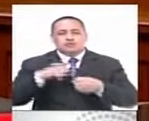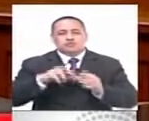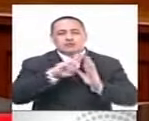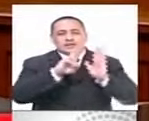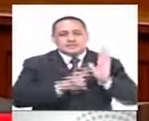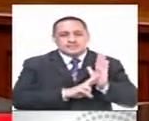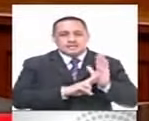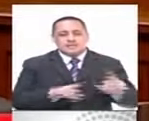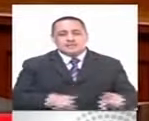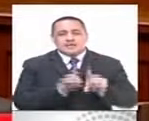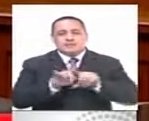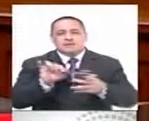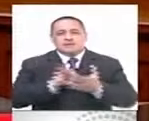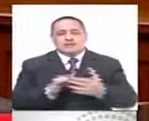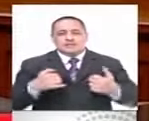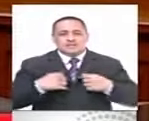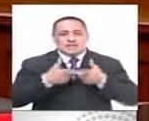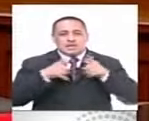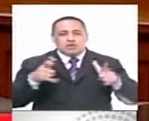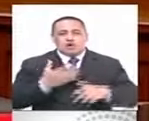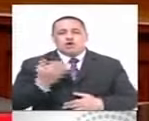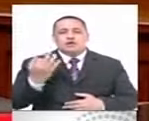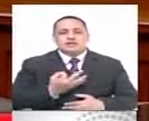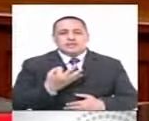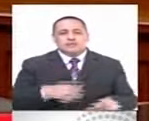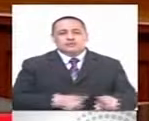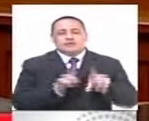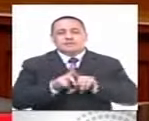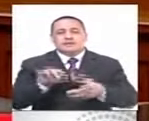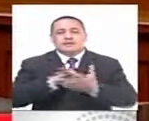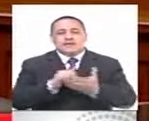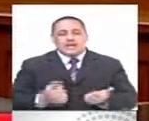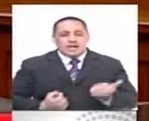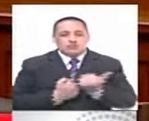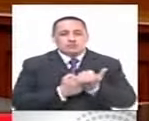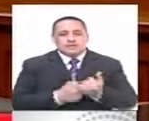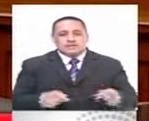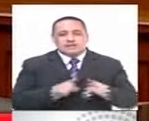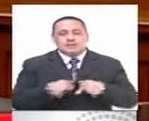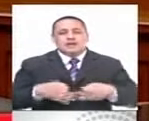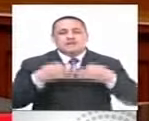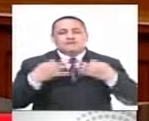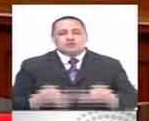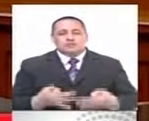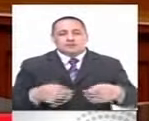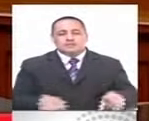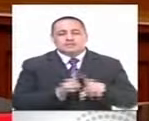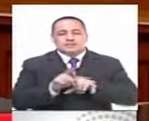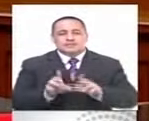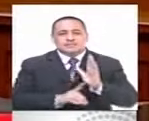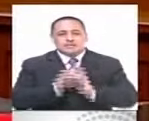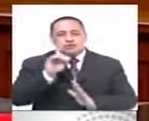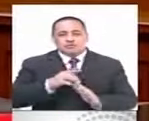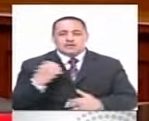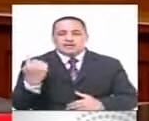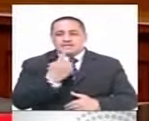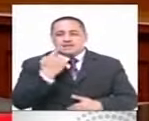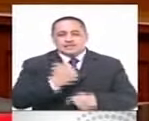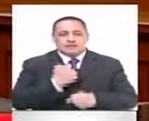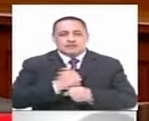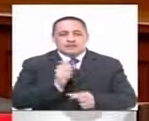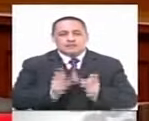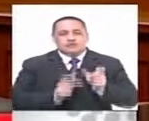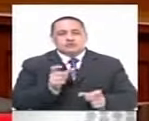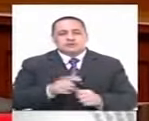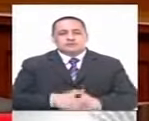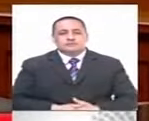registral mediante el uso de lenguas originarias a fin de coadyuvar a la formalización y al desarrollo de las actividades de la